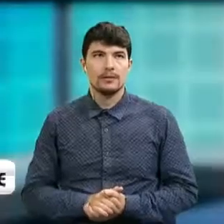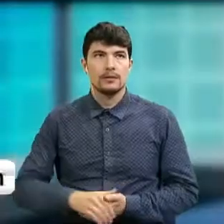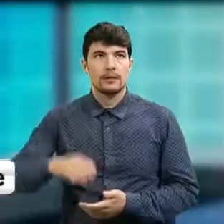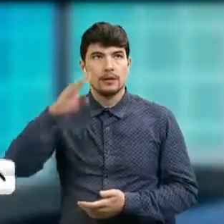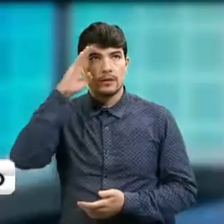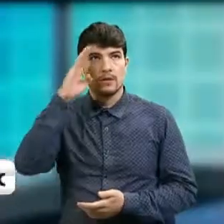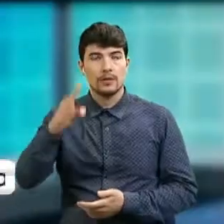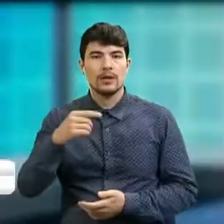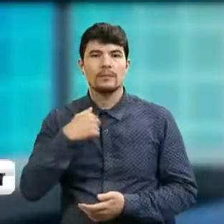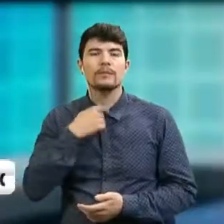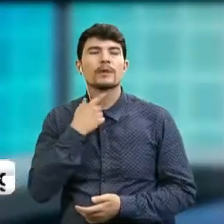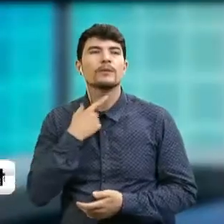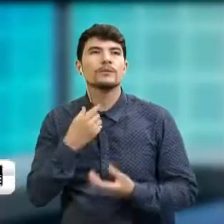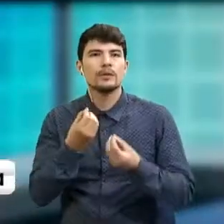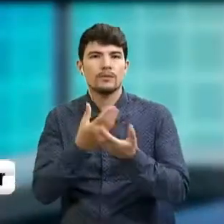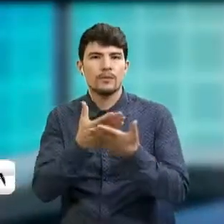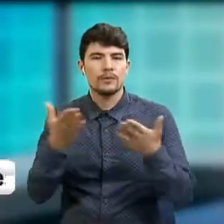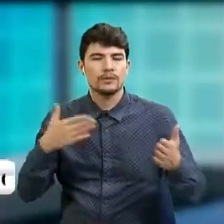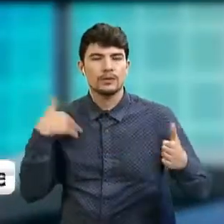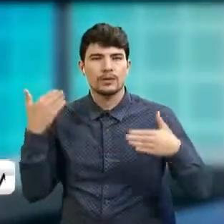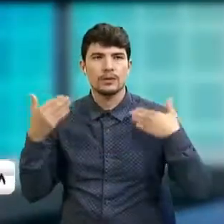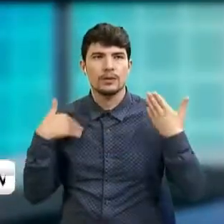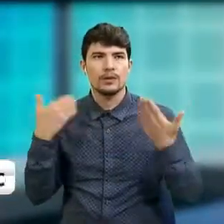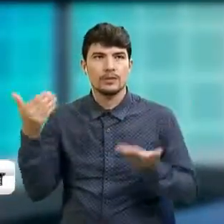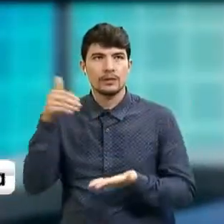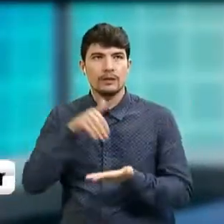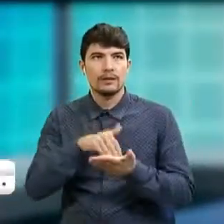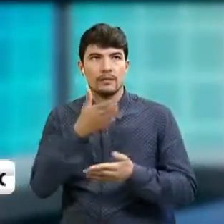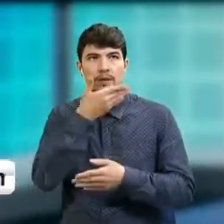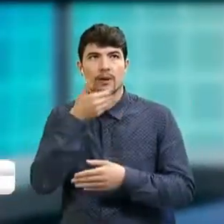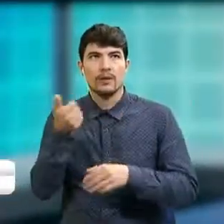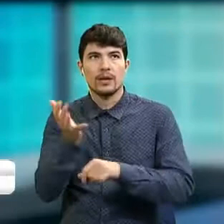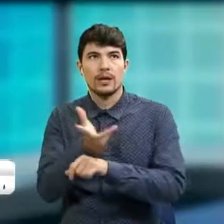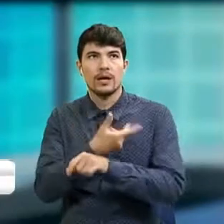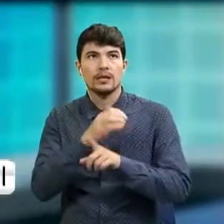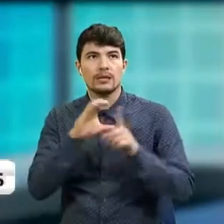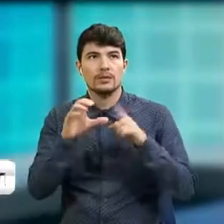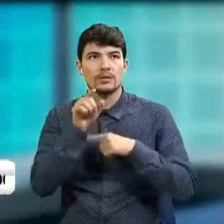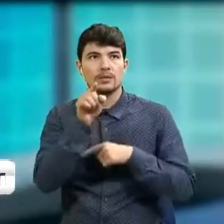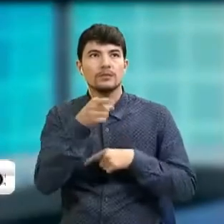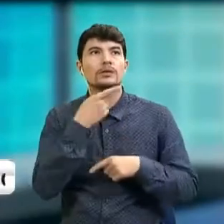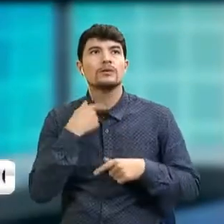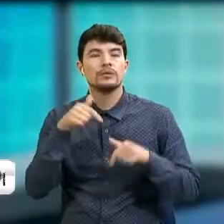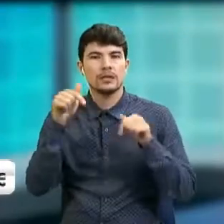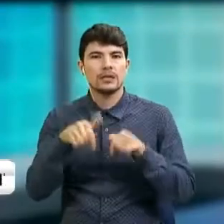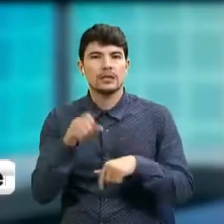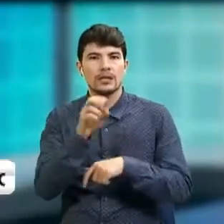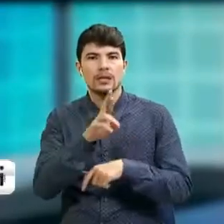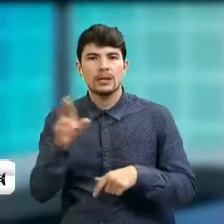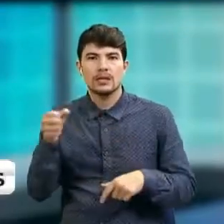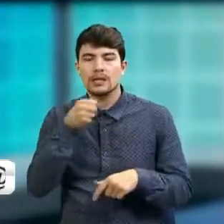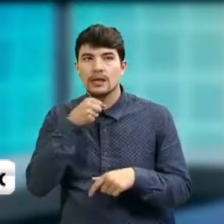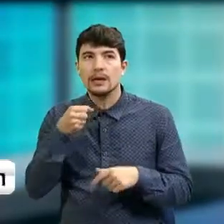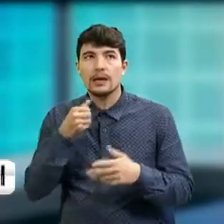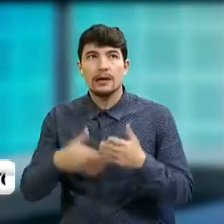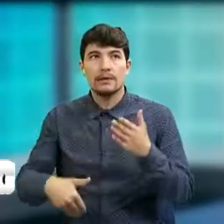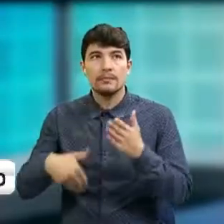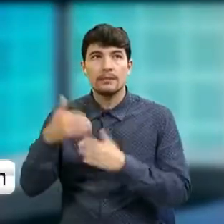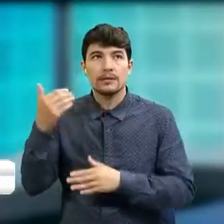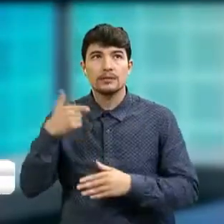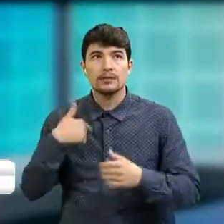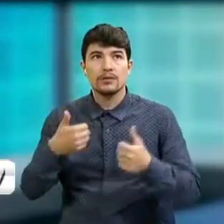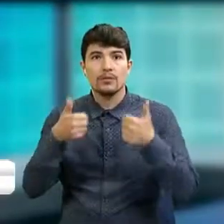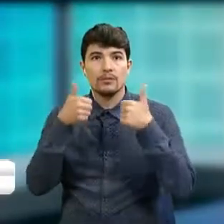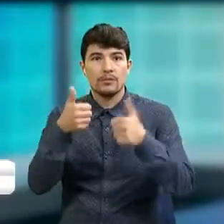Hola, ¿qué tal? Me encanta saludarlos una vez más con lo mejor del arte, la cultura y el entretenimiento de Oriente Noticias. Para iniciar, les tengo